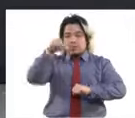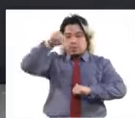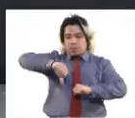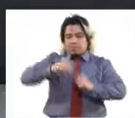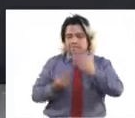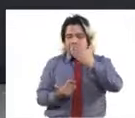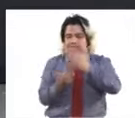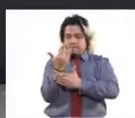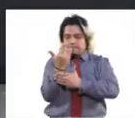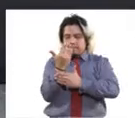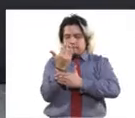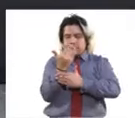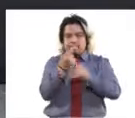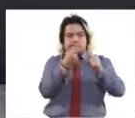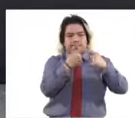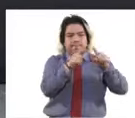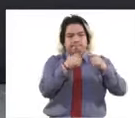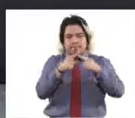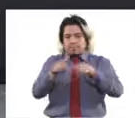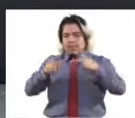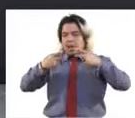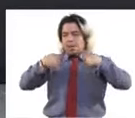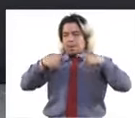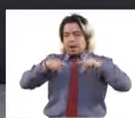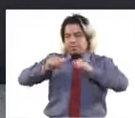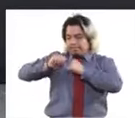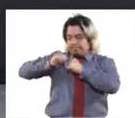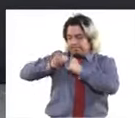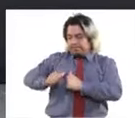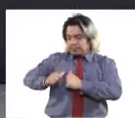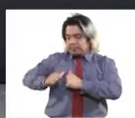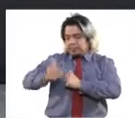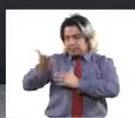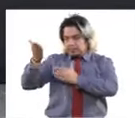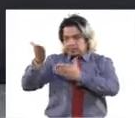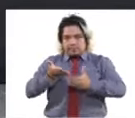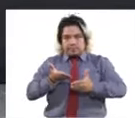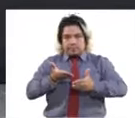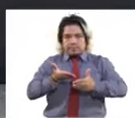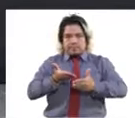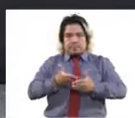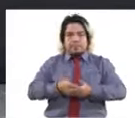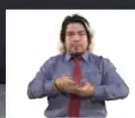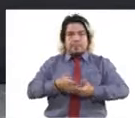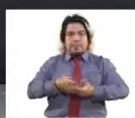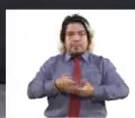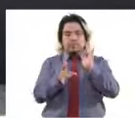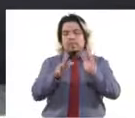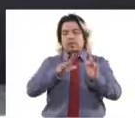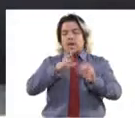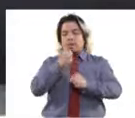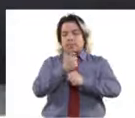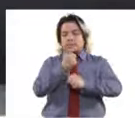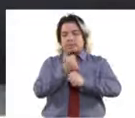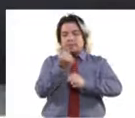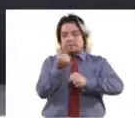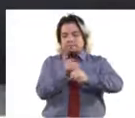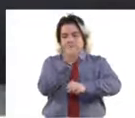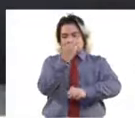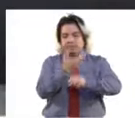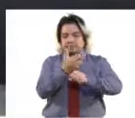mañana contamos con la distinguida presencia y le damos la bienvenida a la Fiscal General de Justicia y Desarrollo